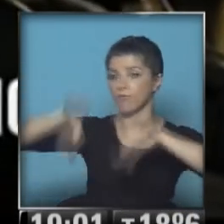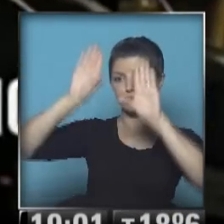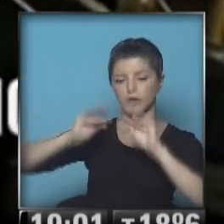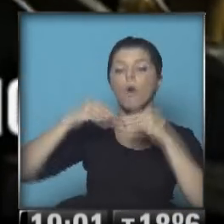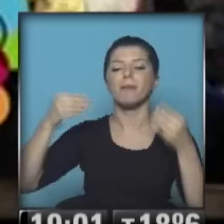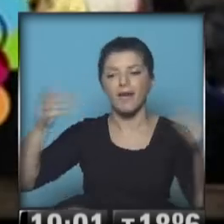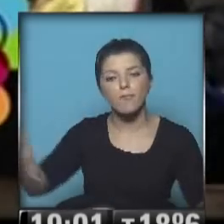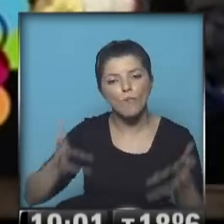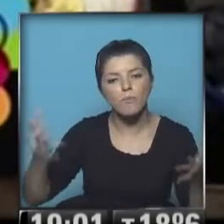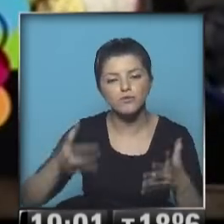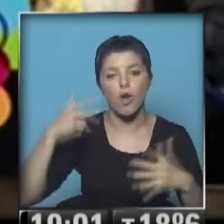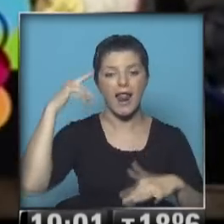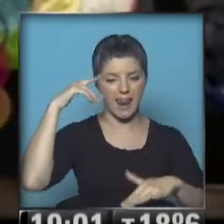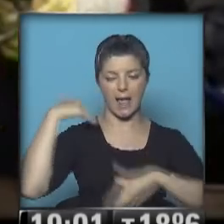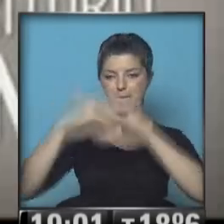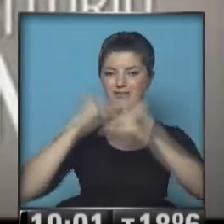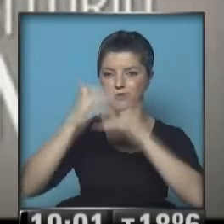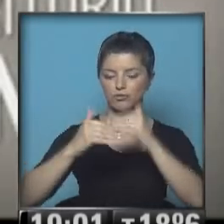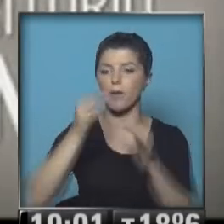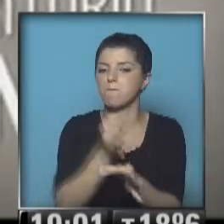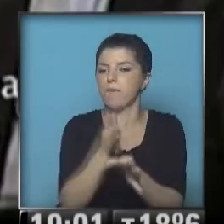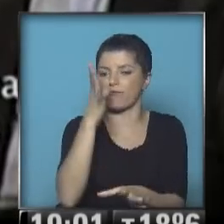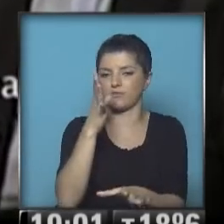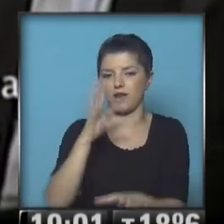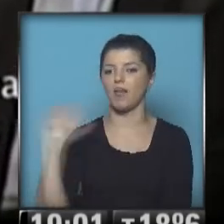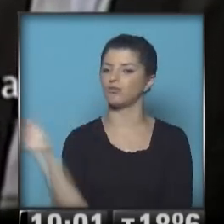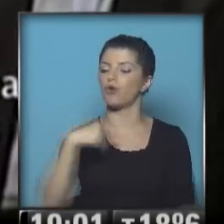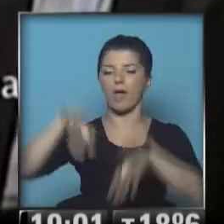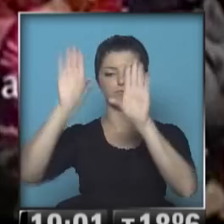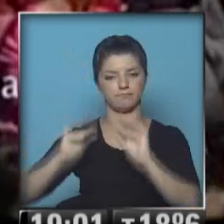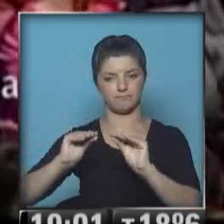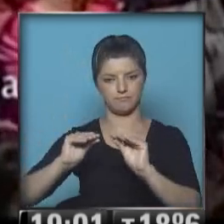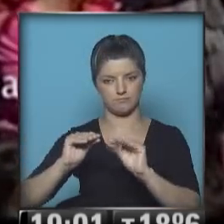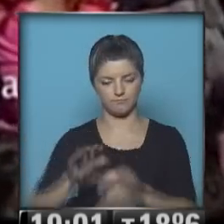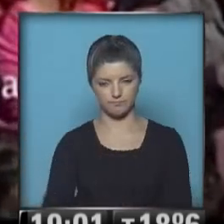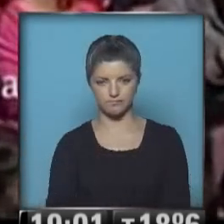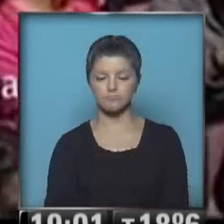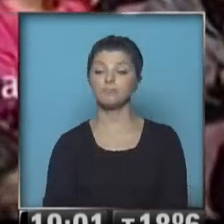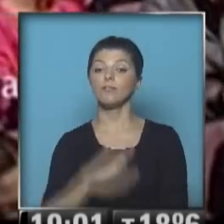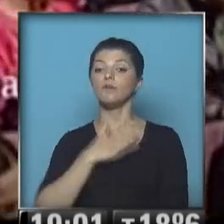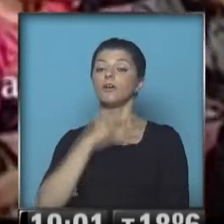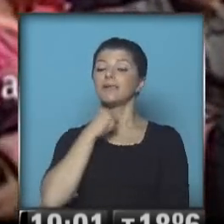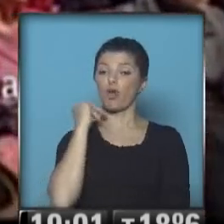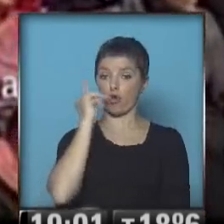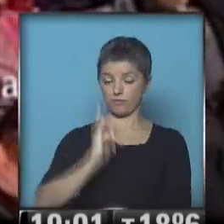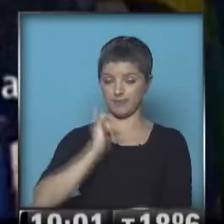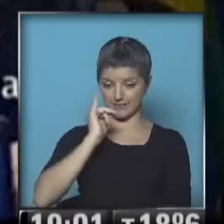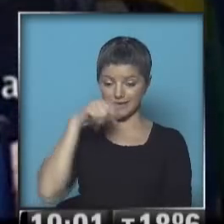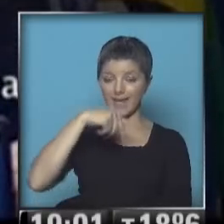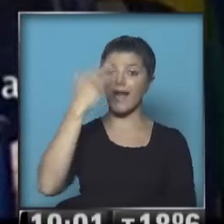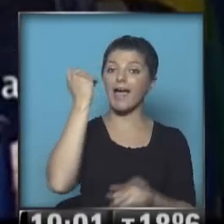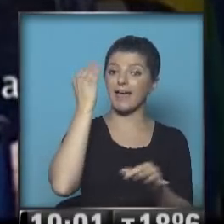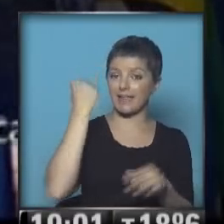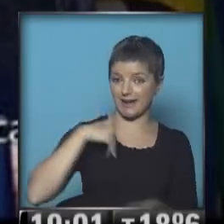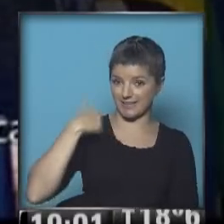formación profesional y la capacitación laboral en toda la Argentina. Yo quiero contarte que en la Argentina habían cerrado las